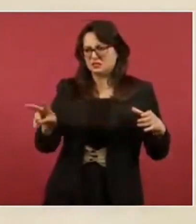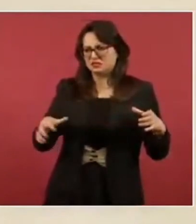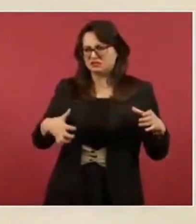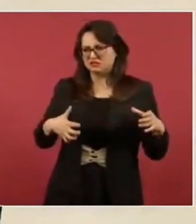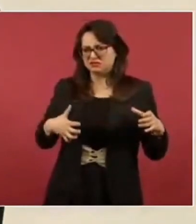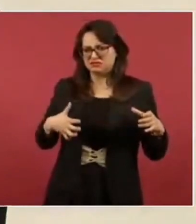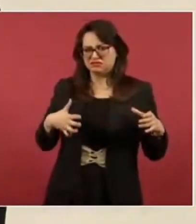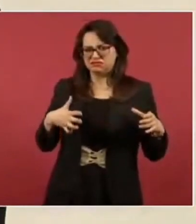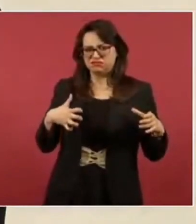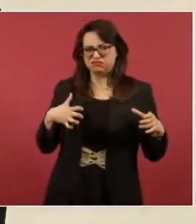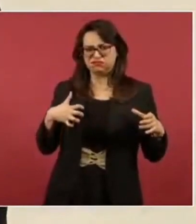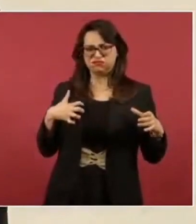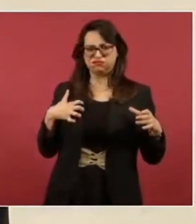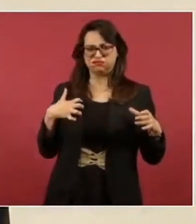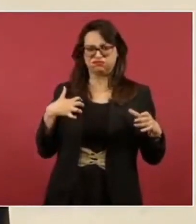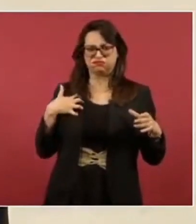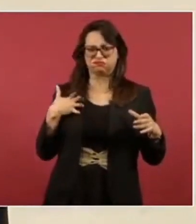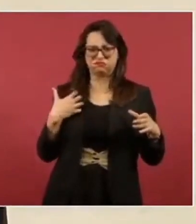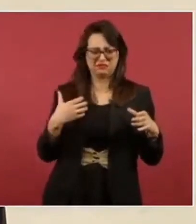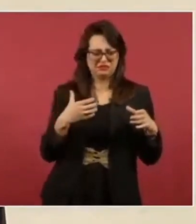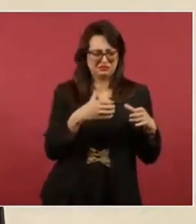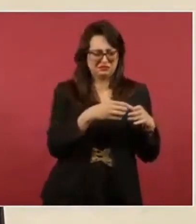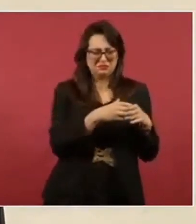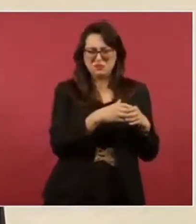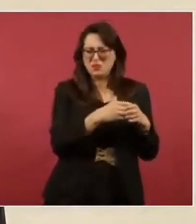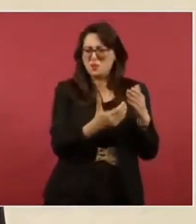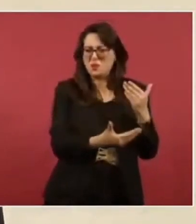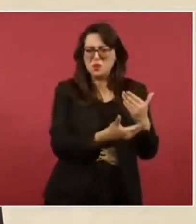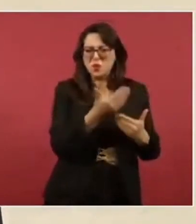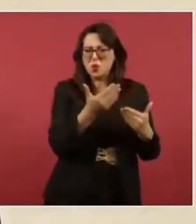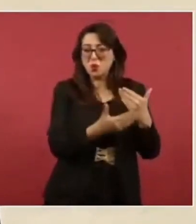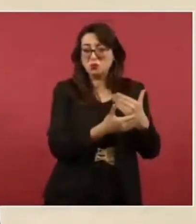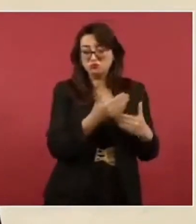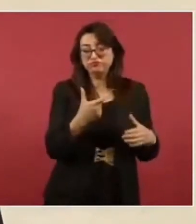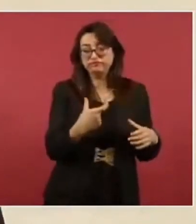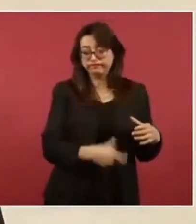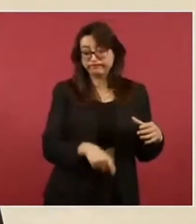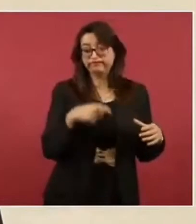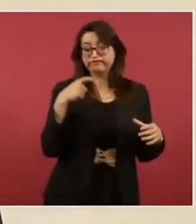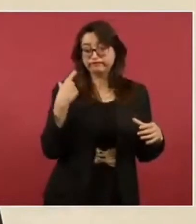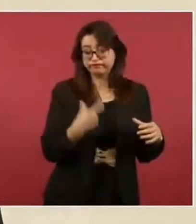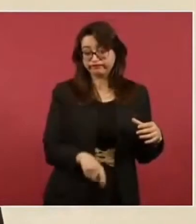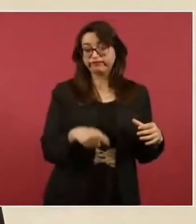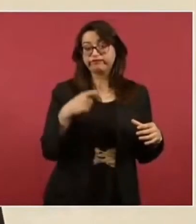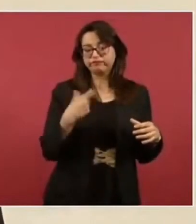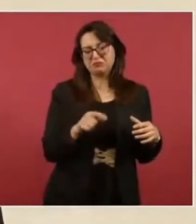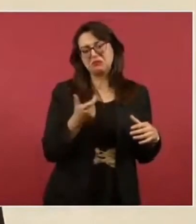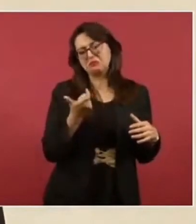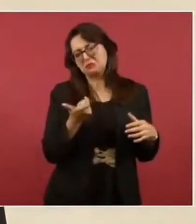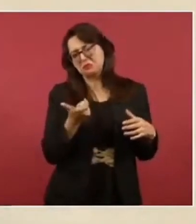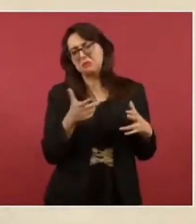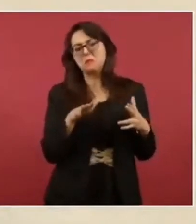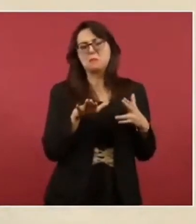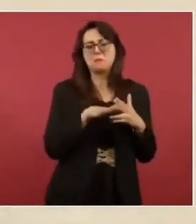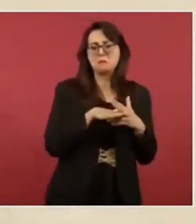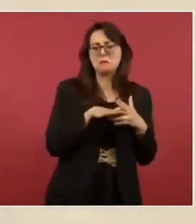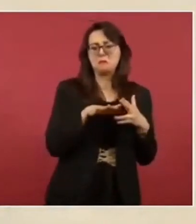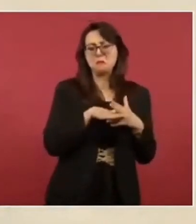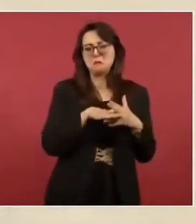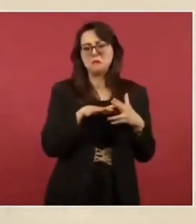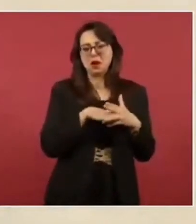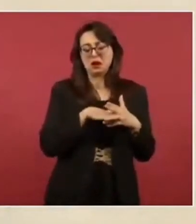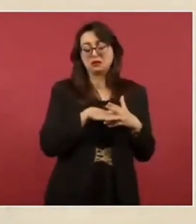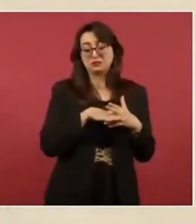ricos de la época, en sectores de clase media y en la mayoría de los